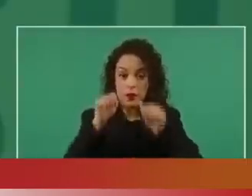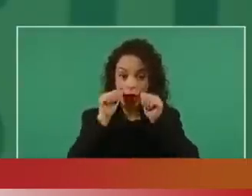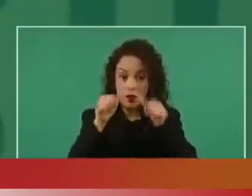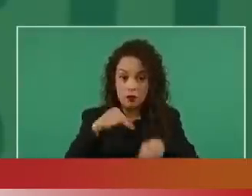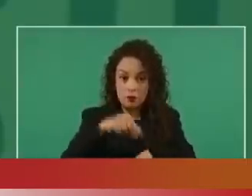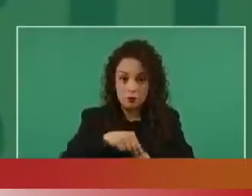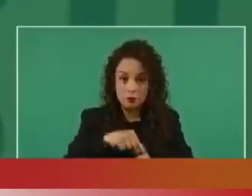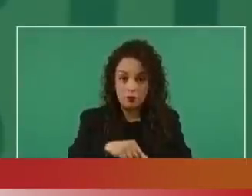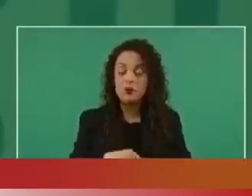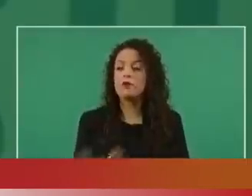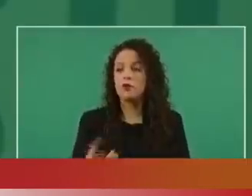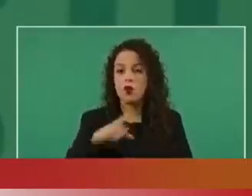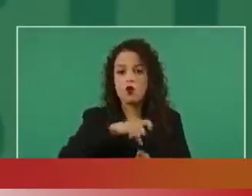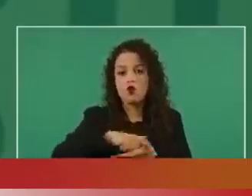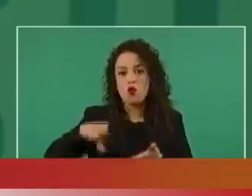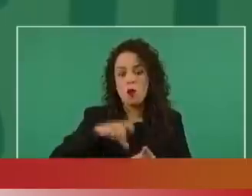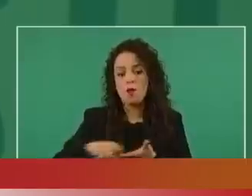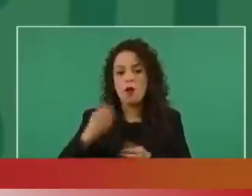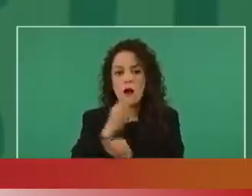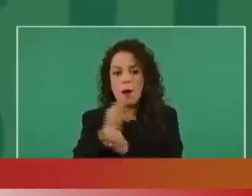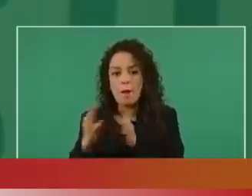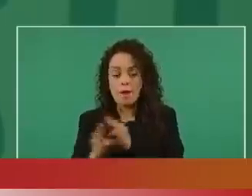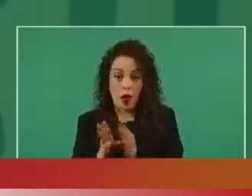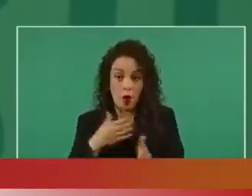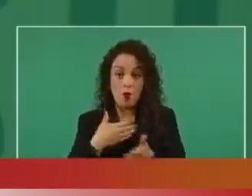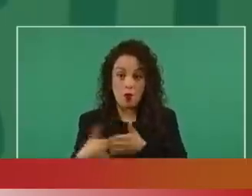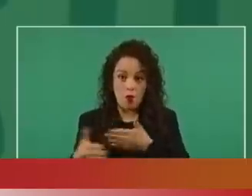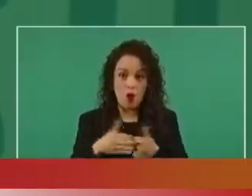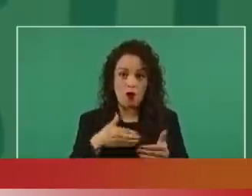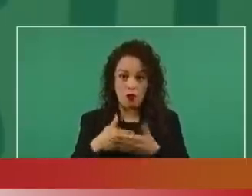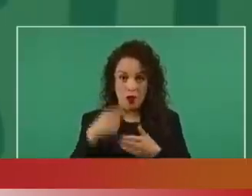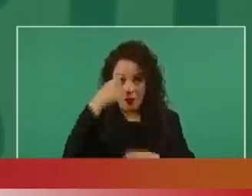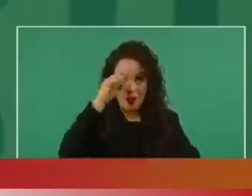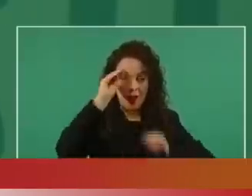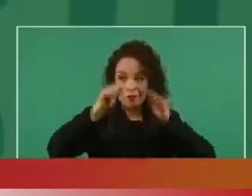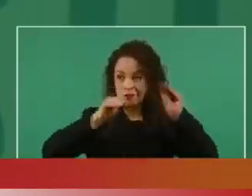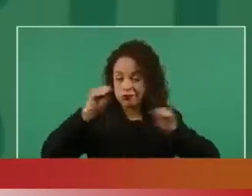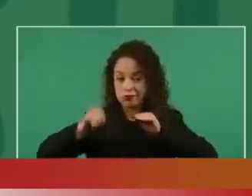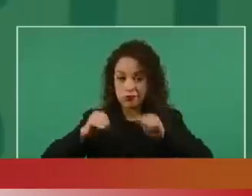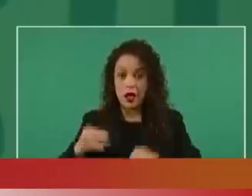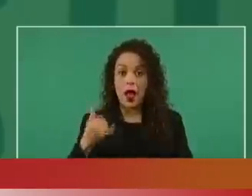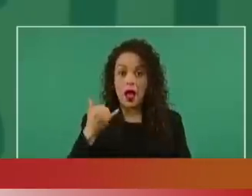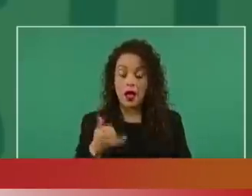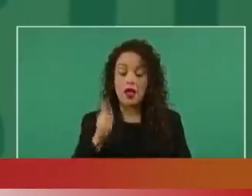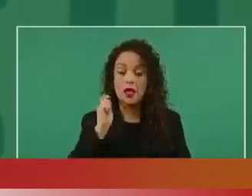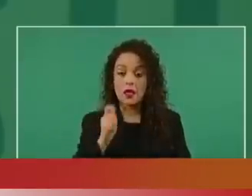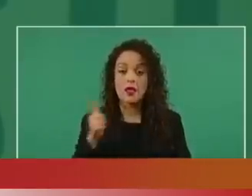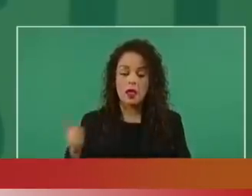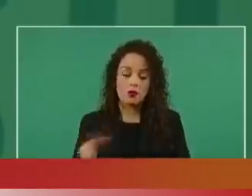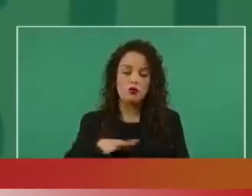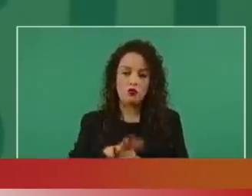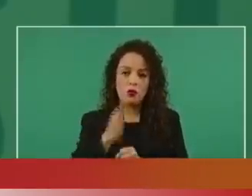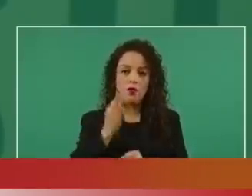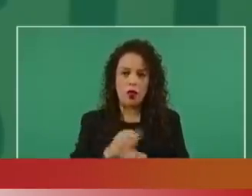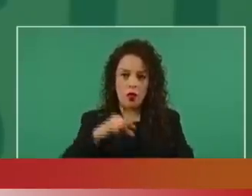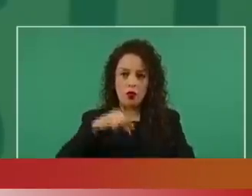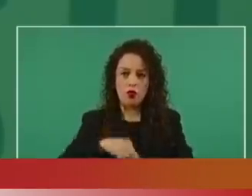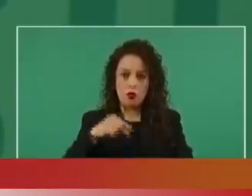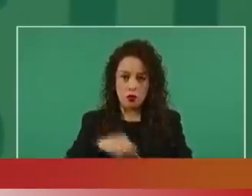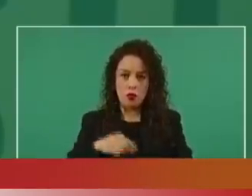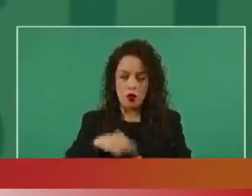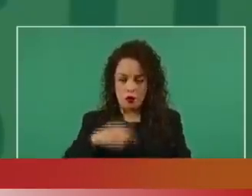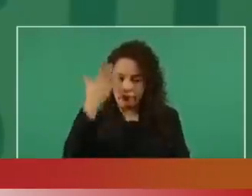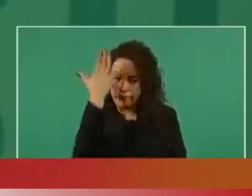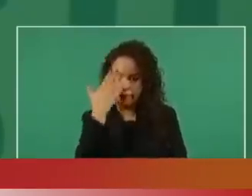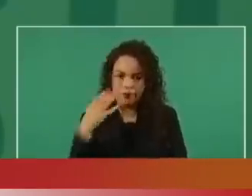comprando equipos modernos y van a haber médicos suficientes,